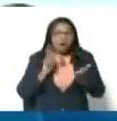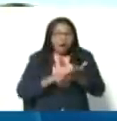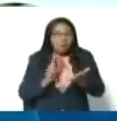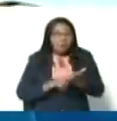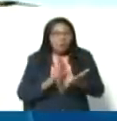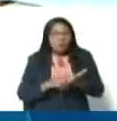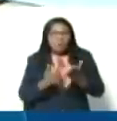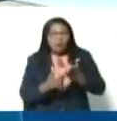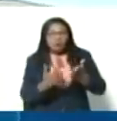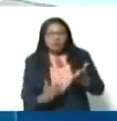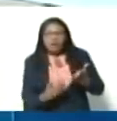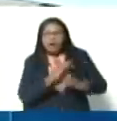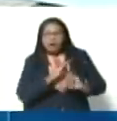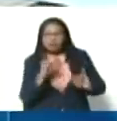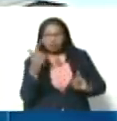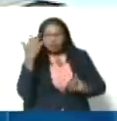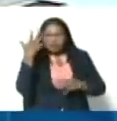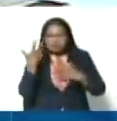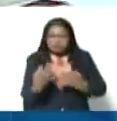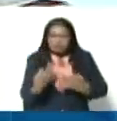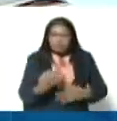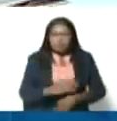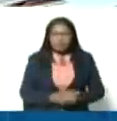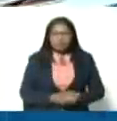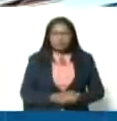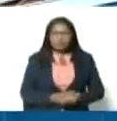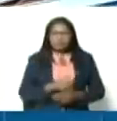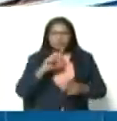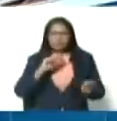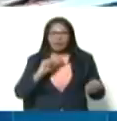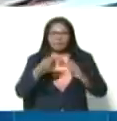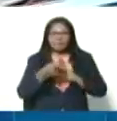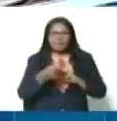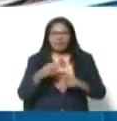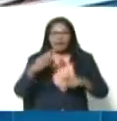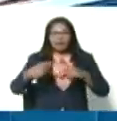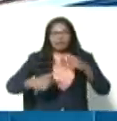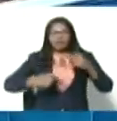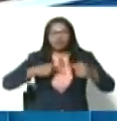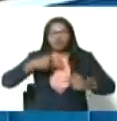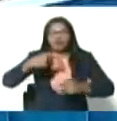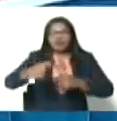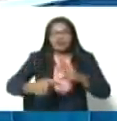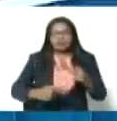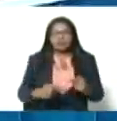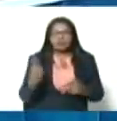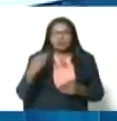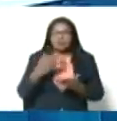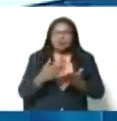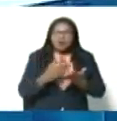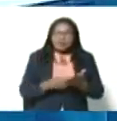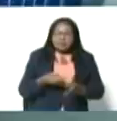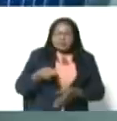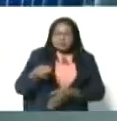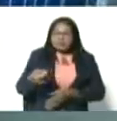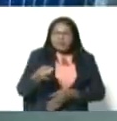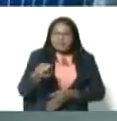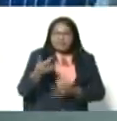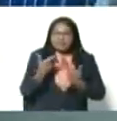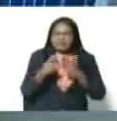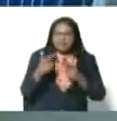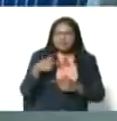su recarga, podemos pasar lo que es al torniquete. Nosotros teníamos un ticket, ¿cómo se llamaba el ticket? El ticket